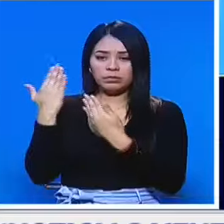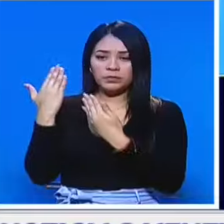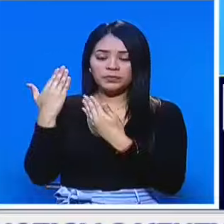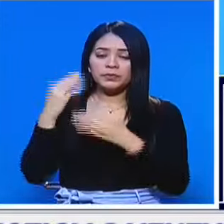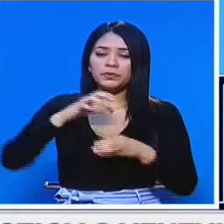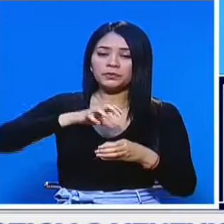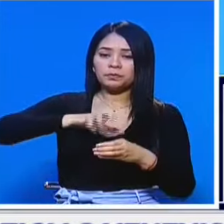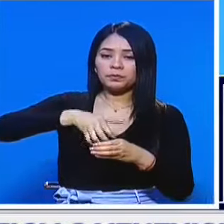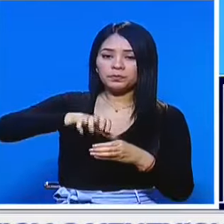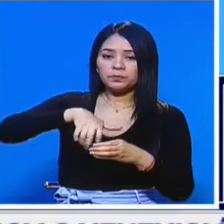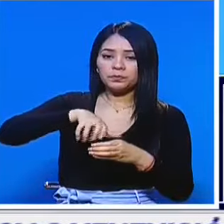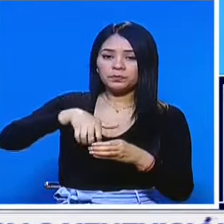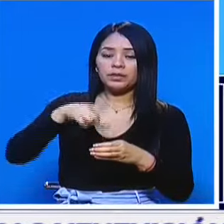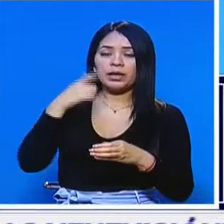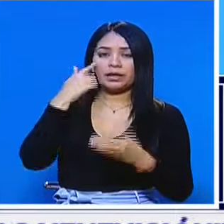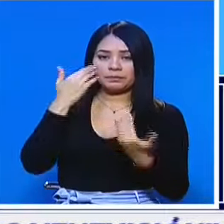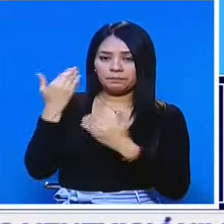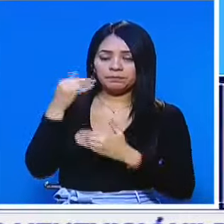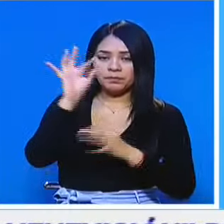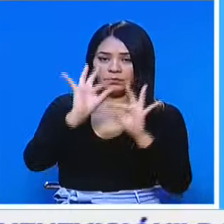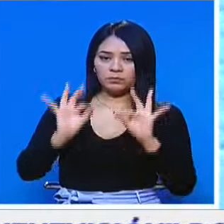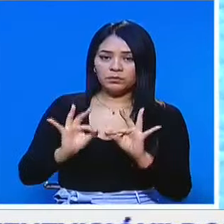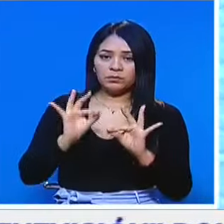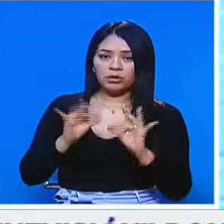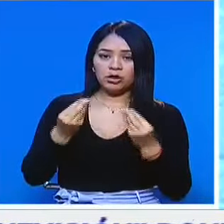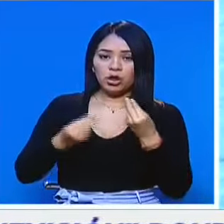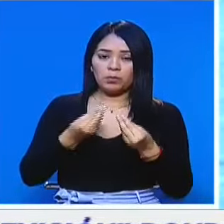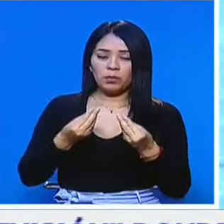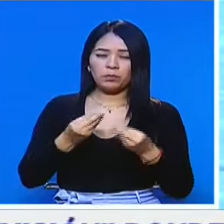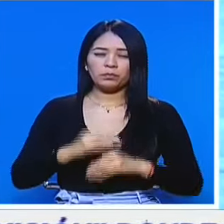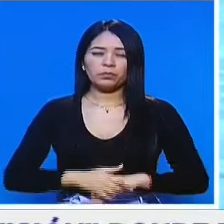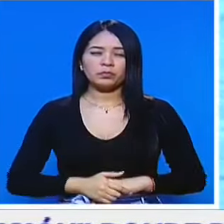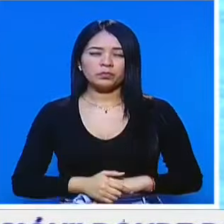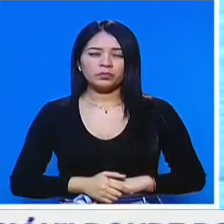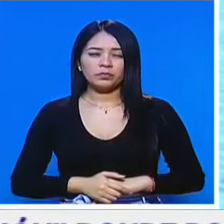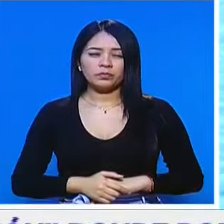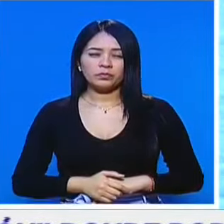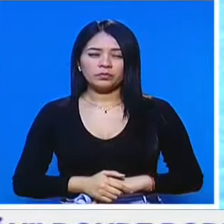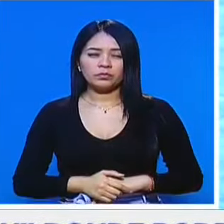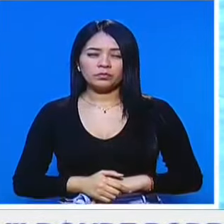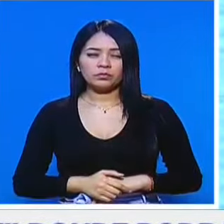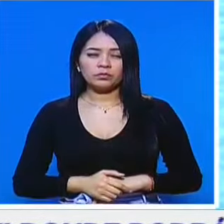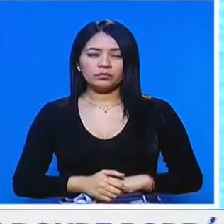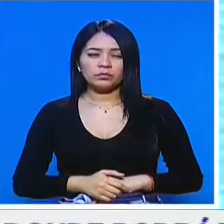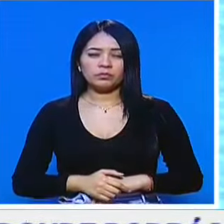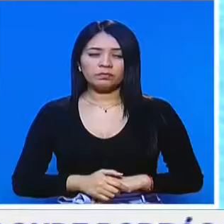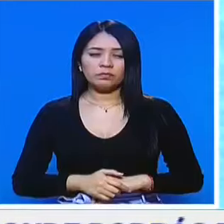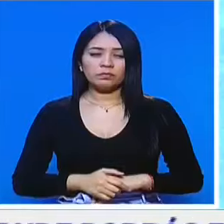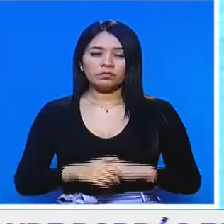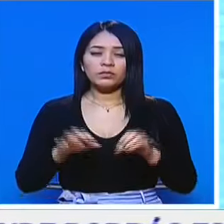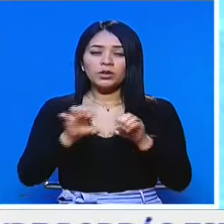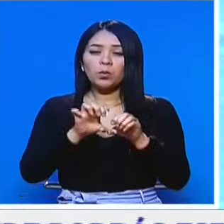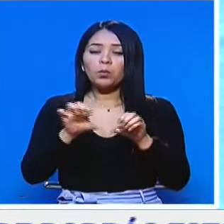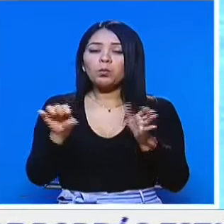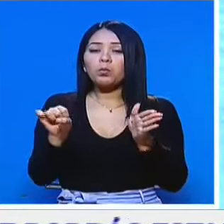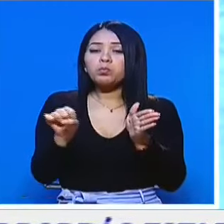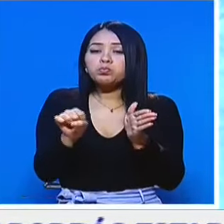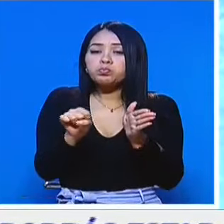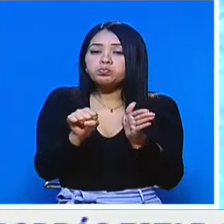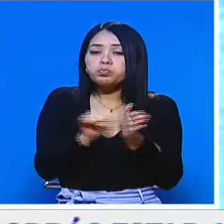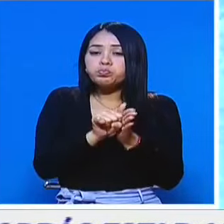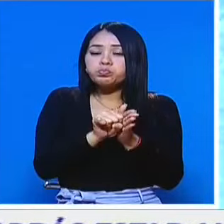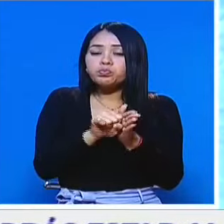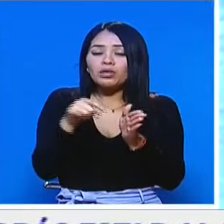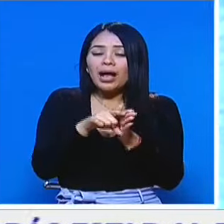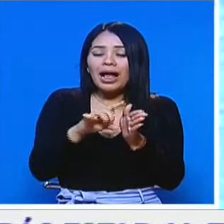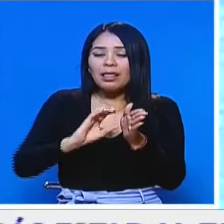válvula de alivio del cilindro, de la bombona, de la válvula como tal. Esa válvula cuando se llena la bombona